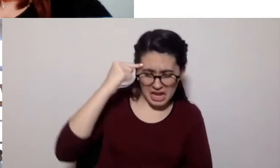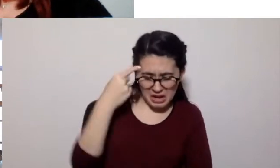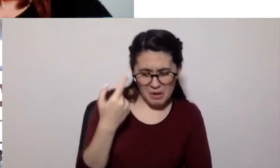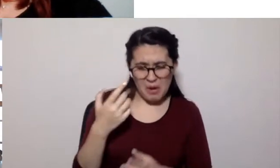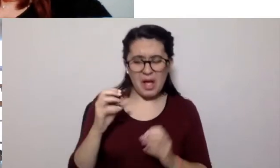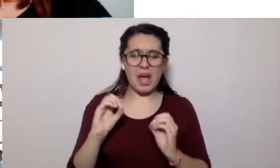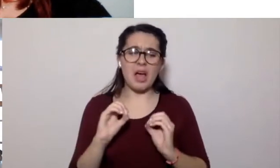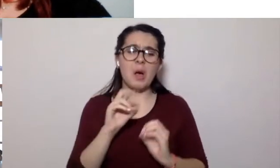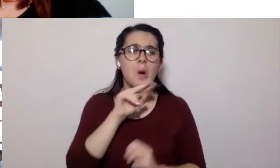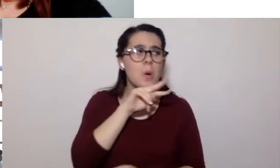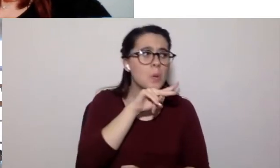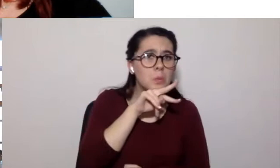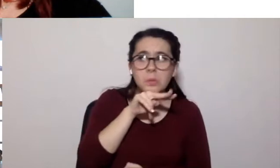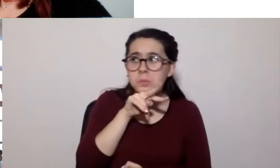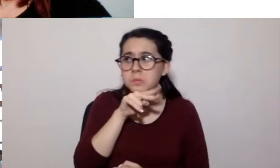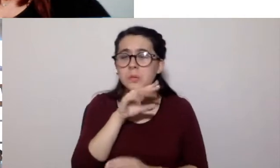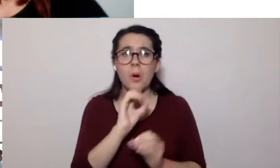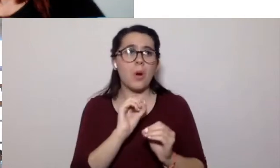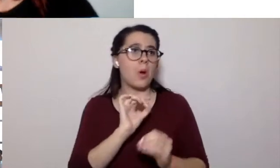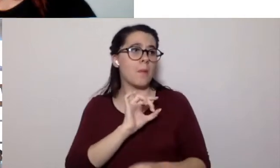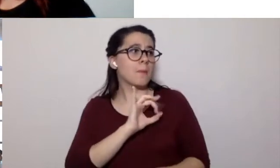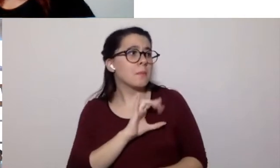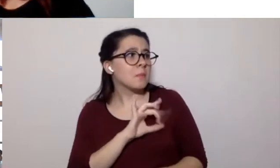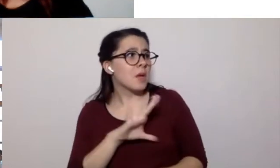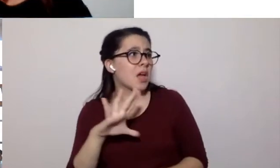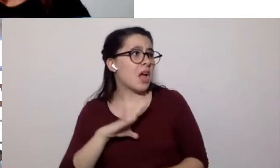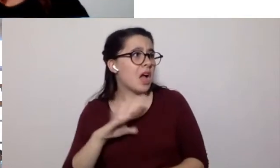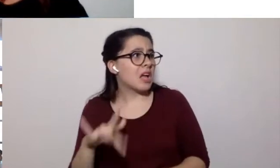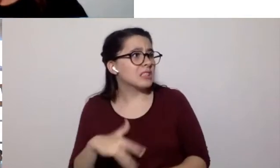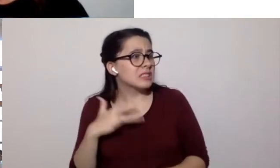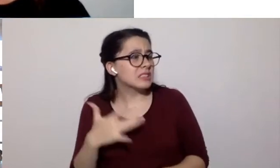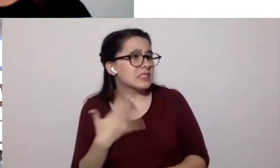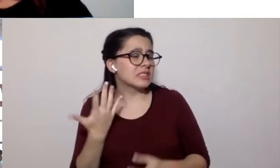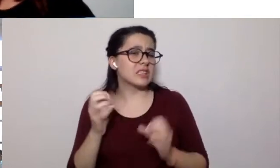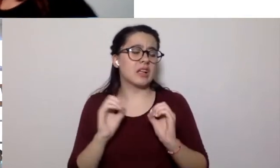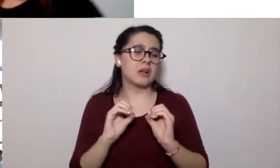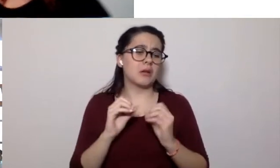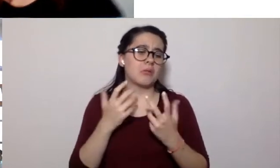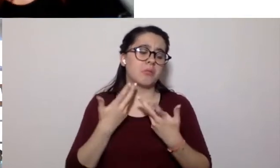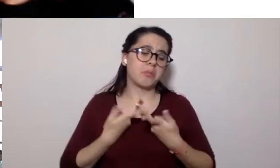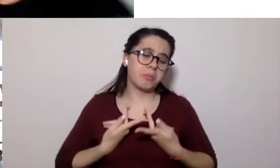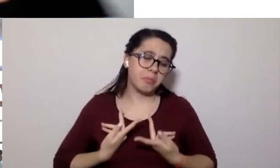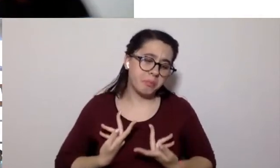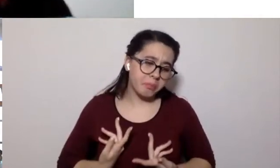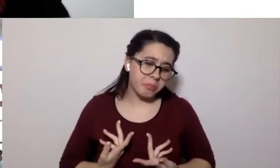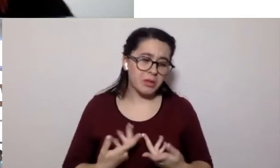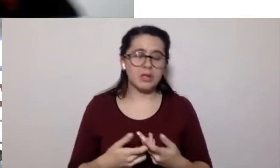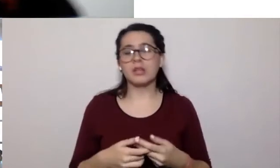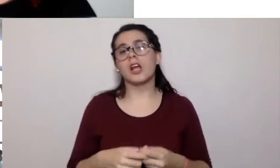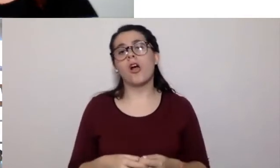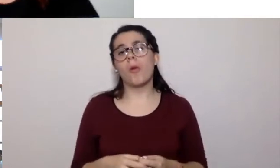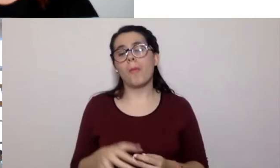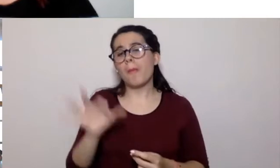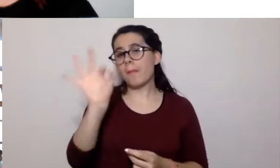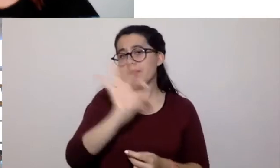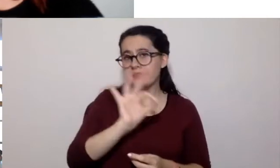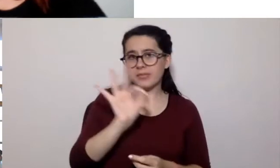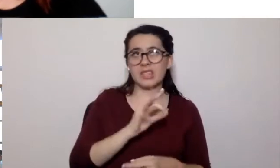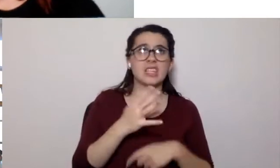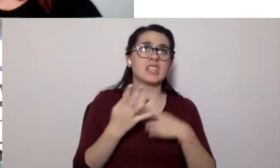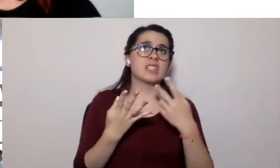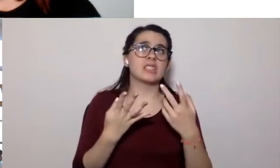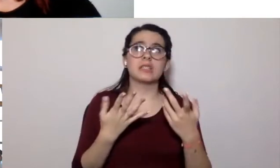estar preocupado, que si te da miedo... que si andas bajoneado, que si te sientes